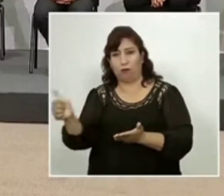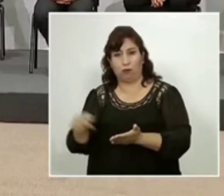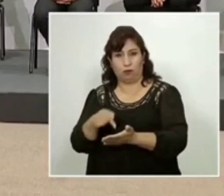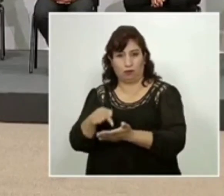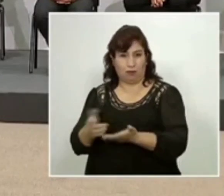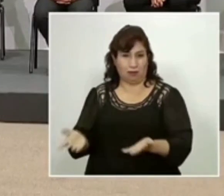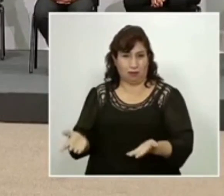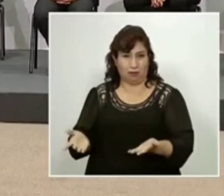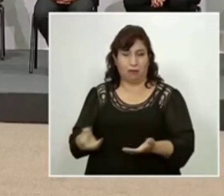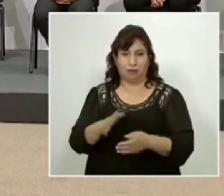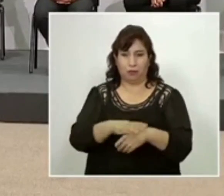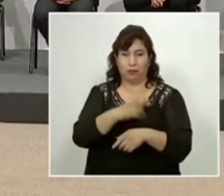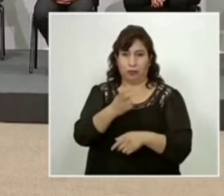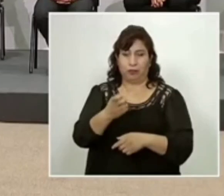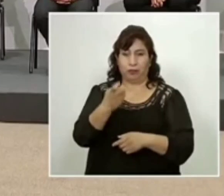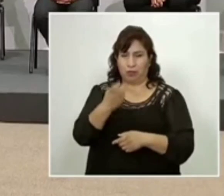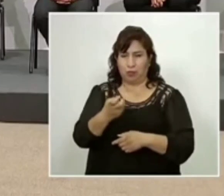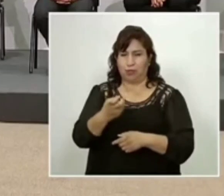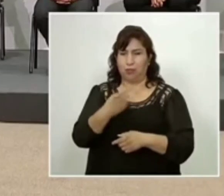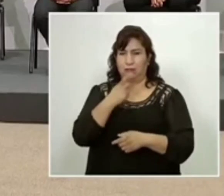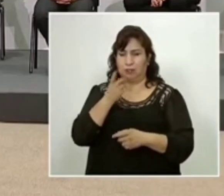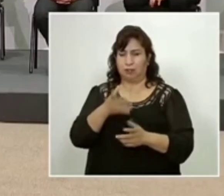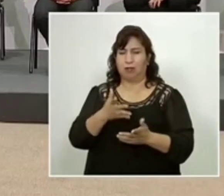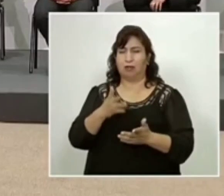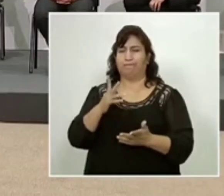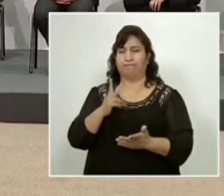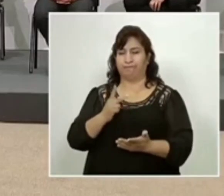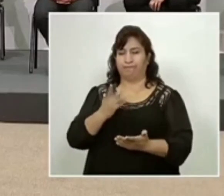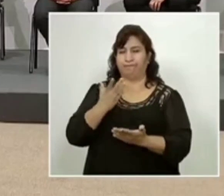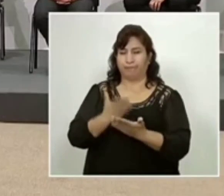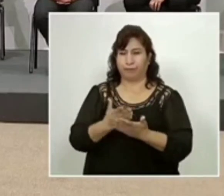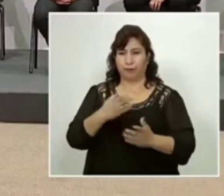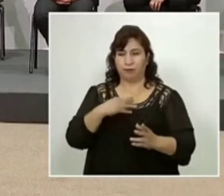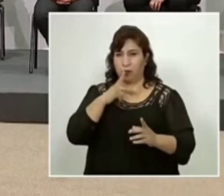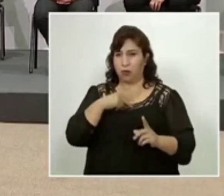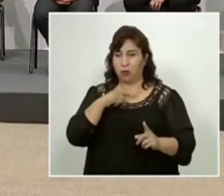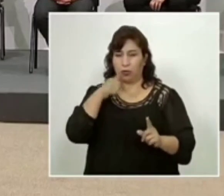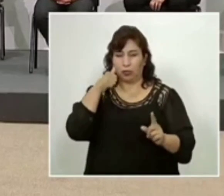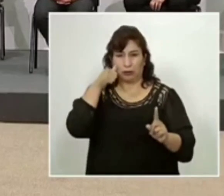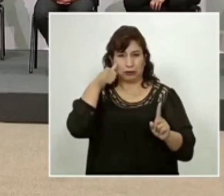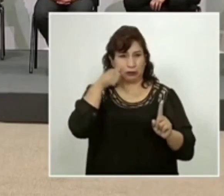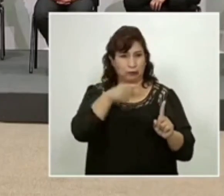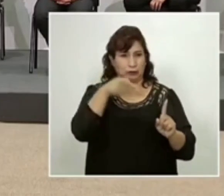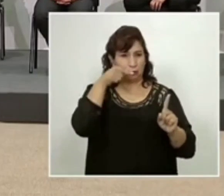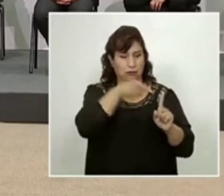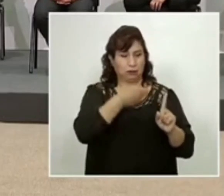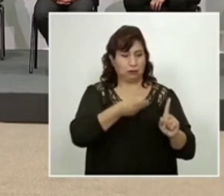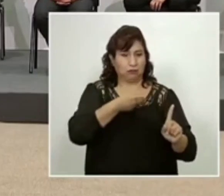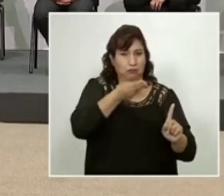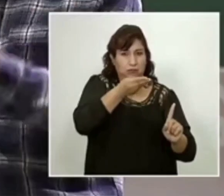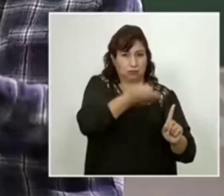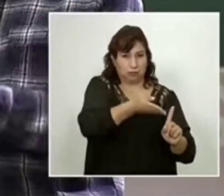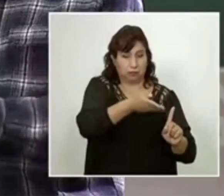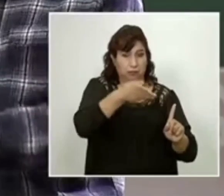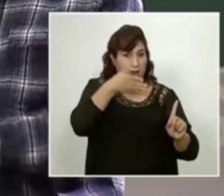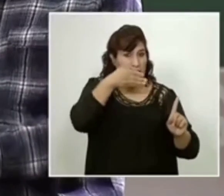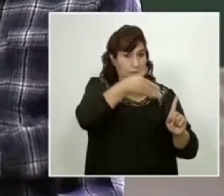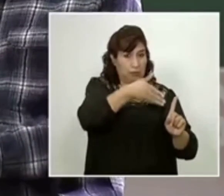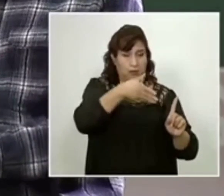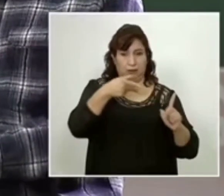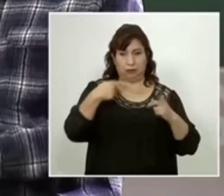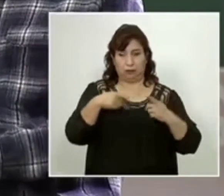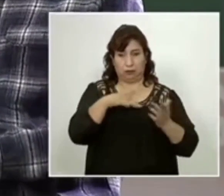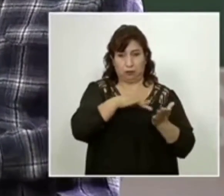ahí fue que hice el planteamiento de que procuráramos entregar de manera directa el